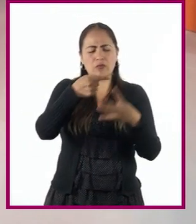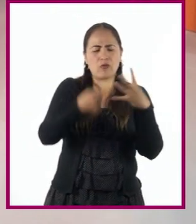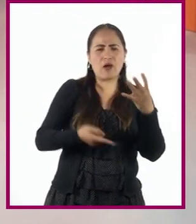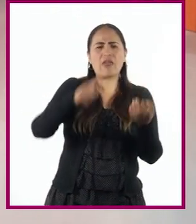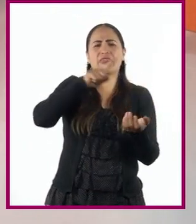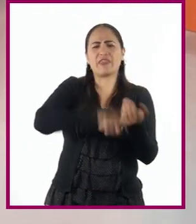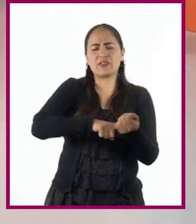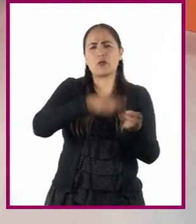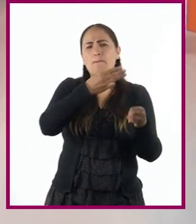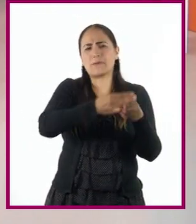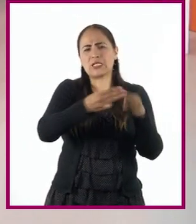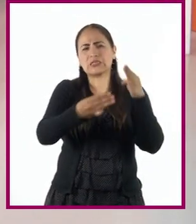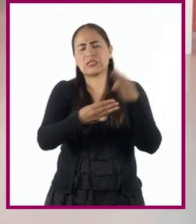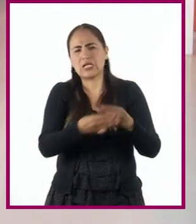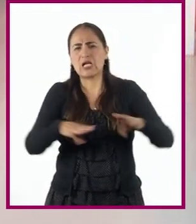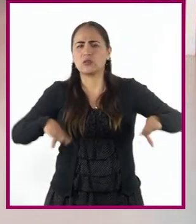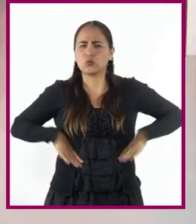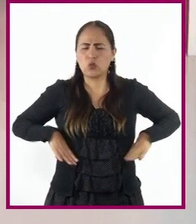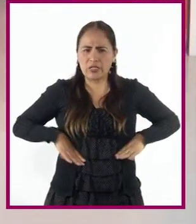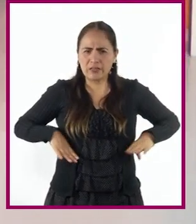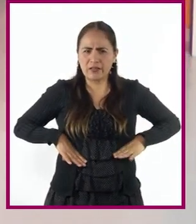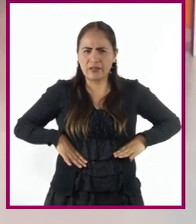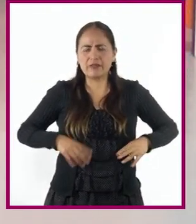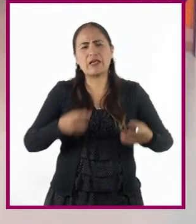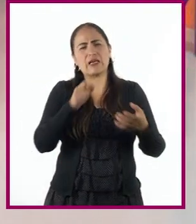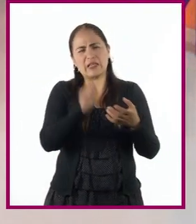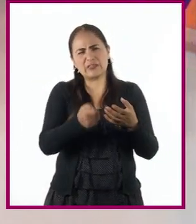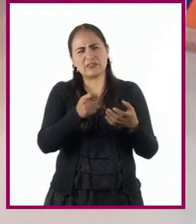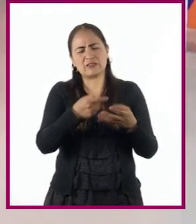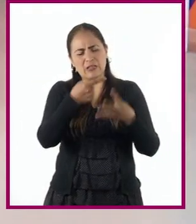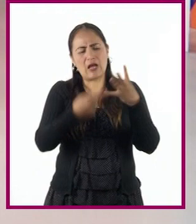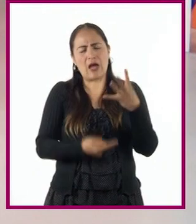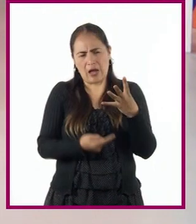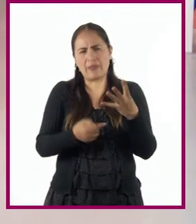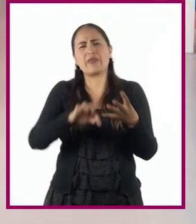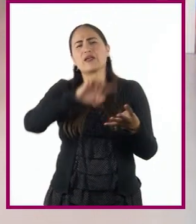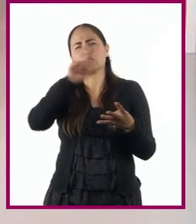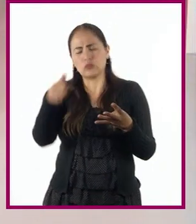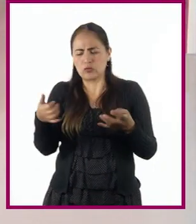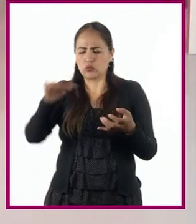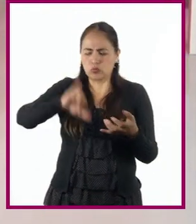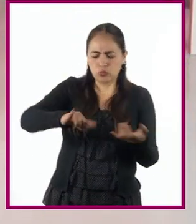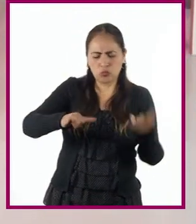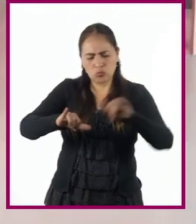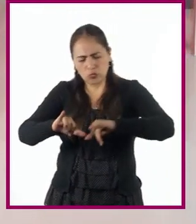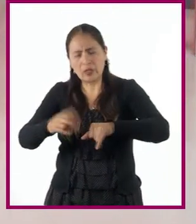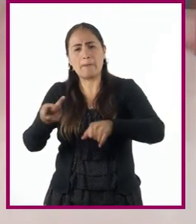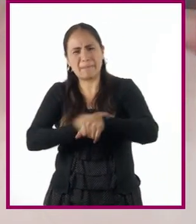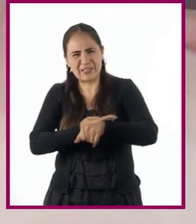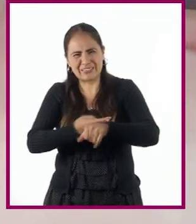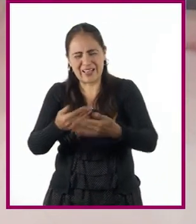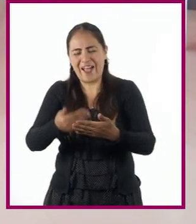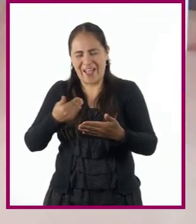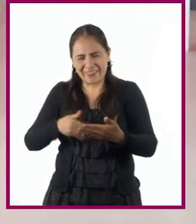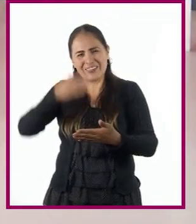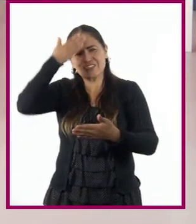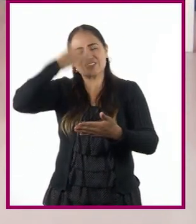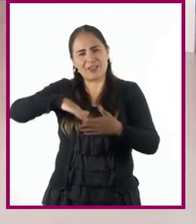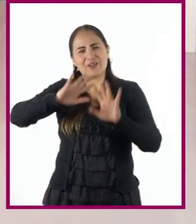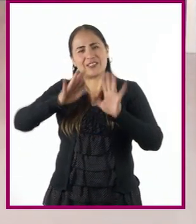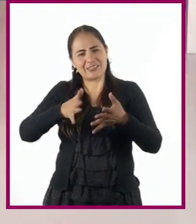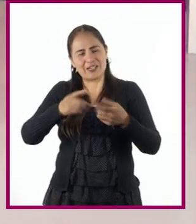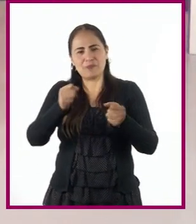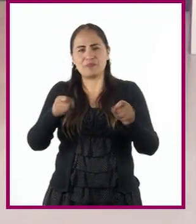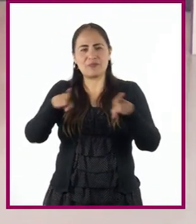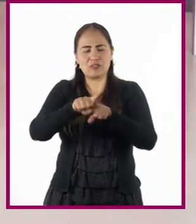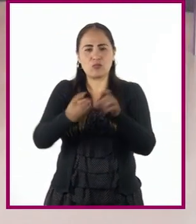reaccionar, ya que dichas propiedades describirán la manera que una sustancia reacciona con otra y así formar nuevas sustancias con